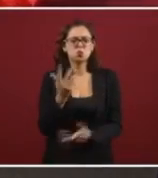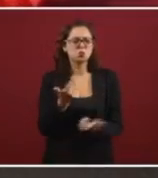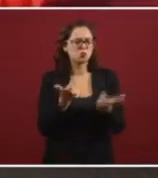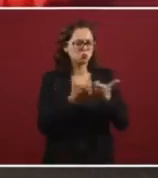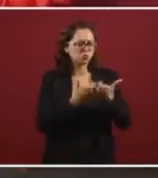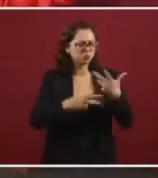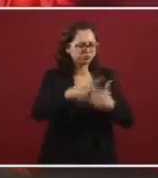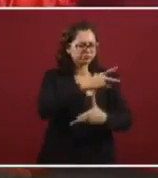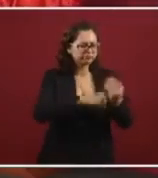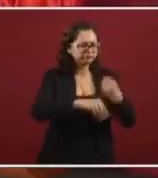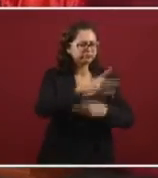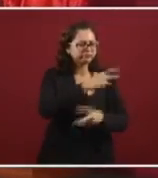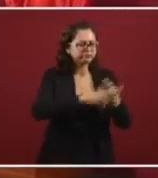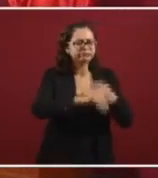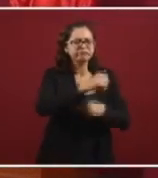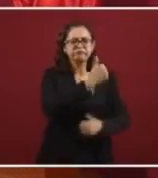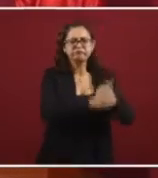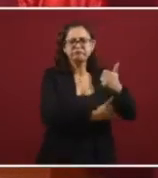financiera,